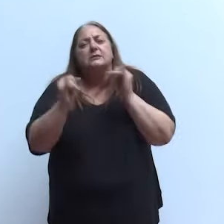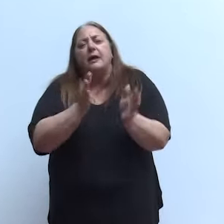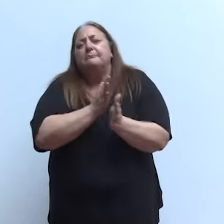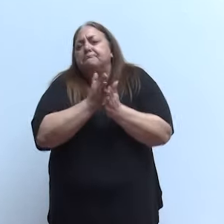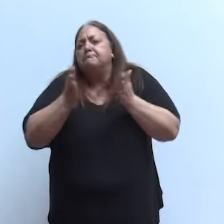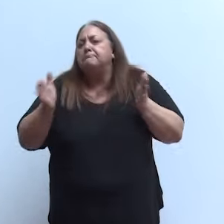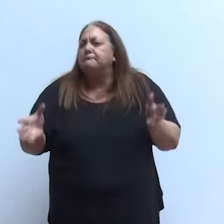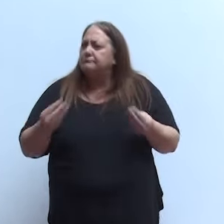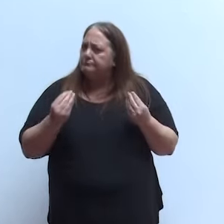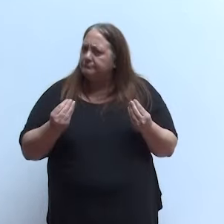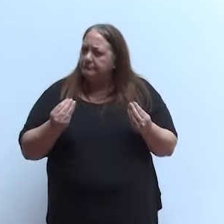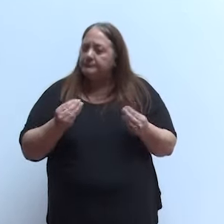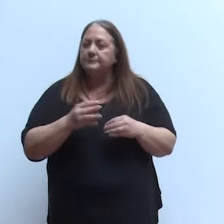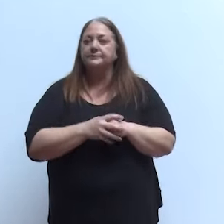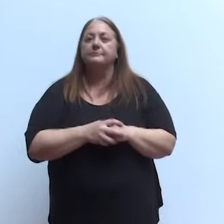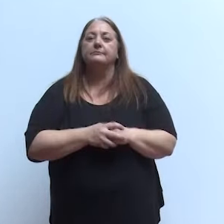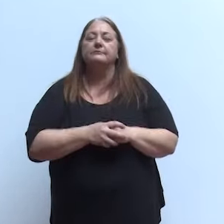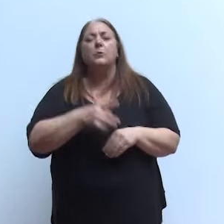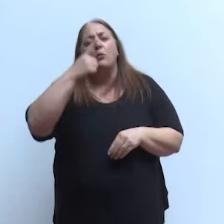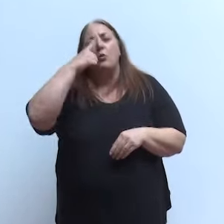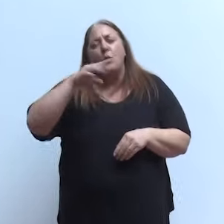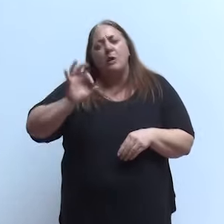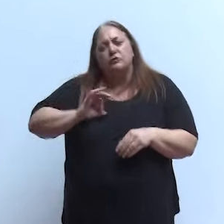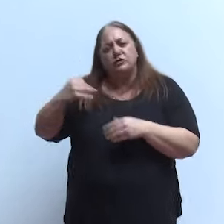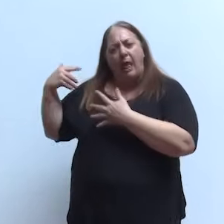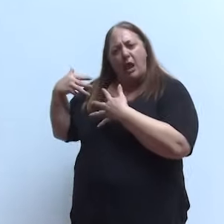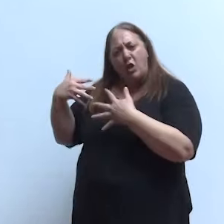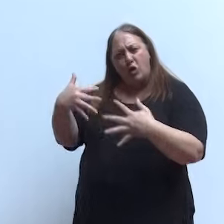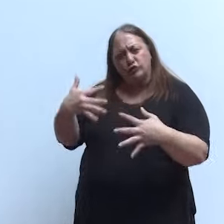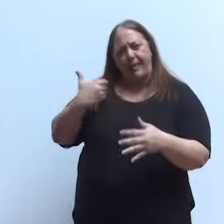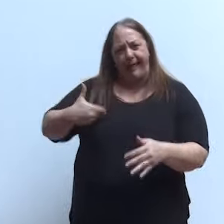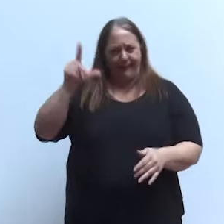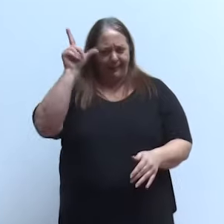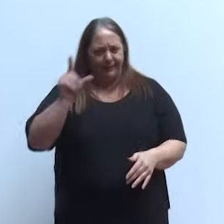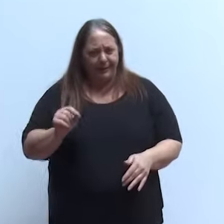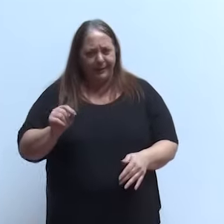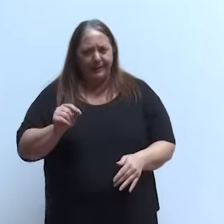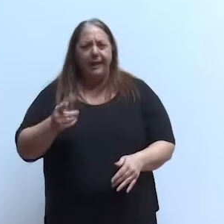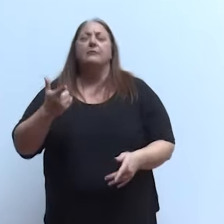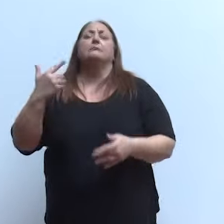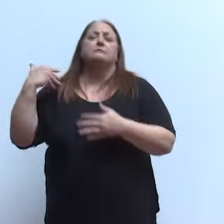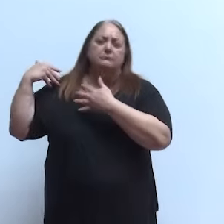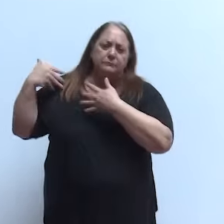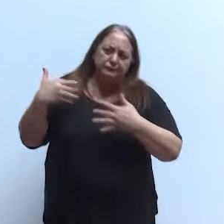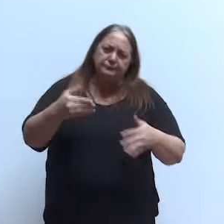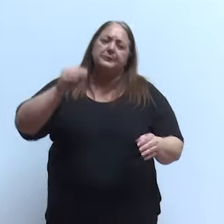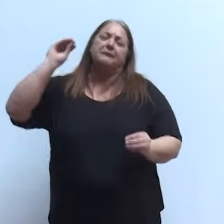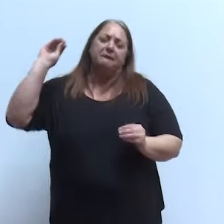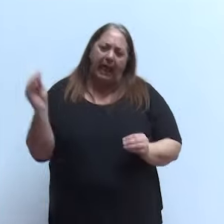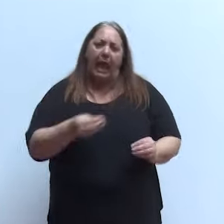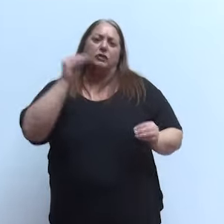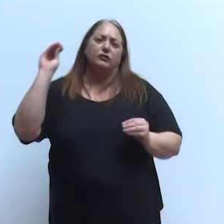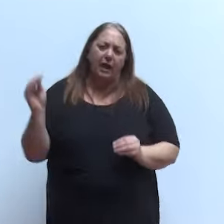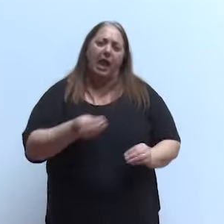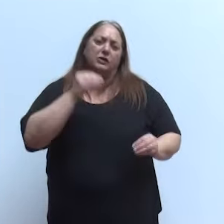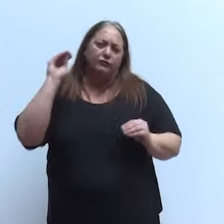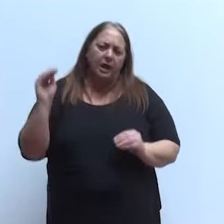del de los últimos años de Argentina y esta serie de fracasos y frustraciones no O sea